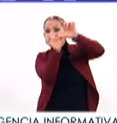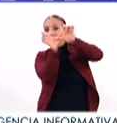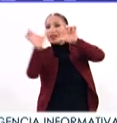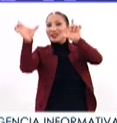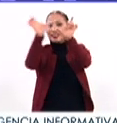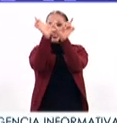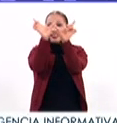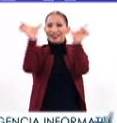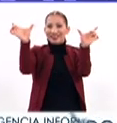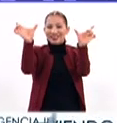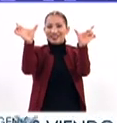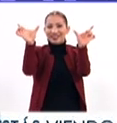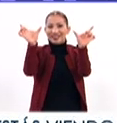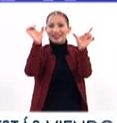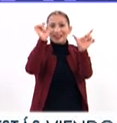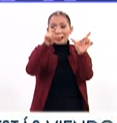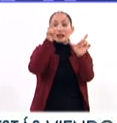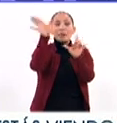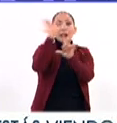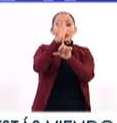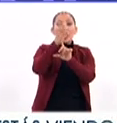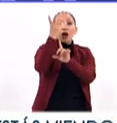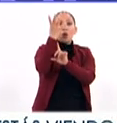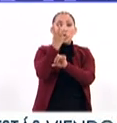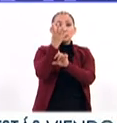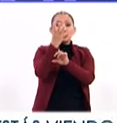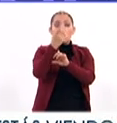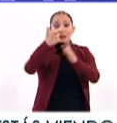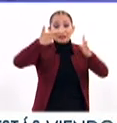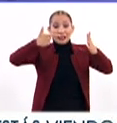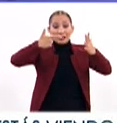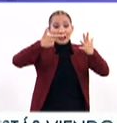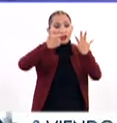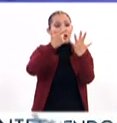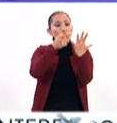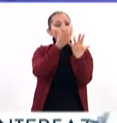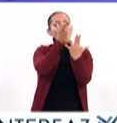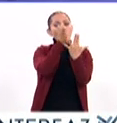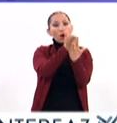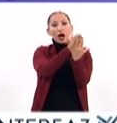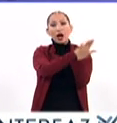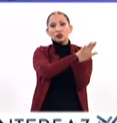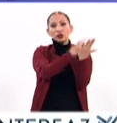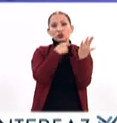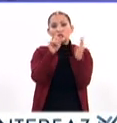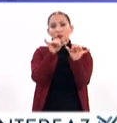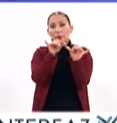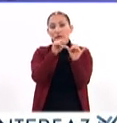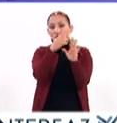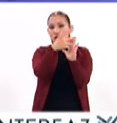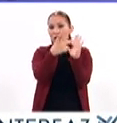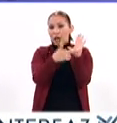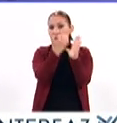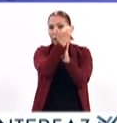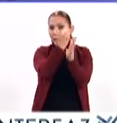bandera y la altura misma de la bandera 4/7 partes de su longitud. Esa es una